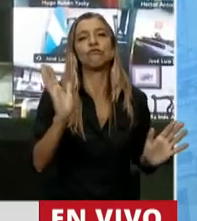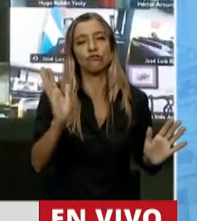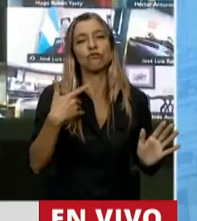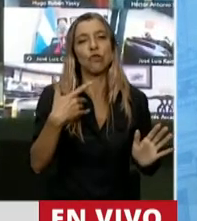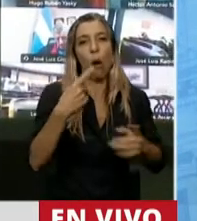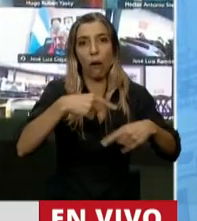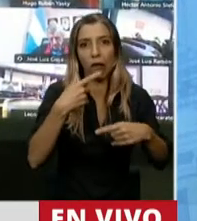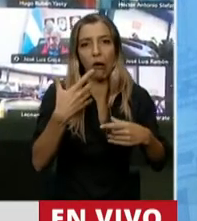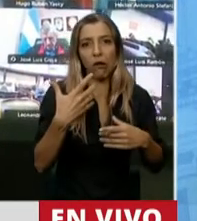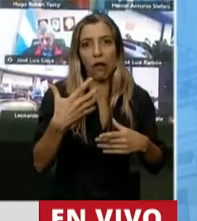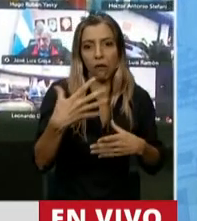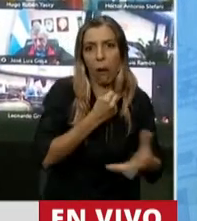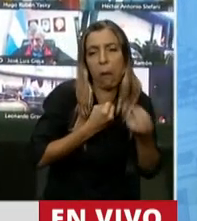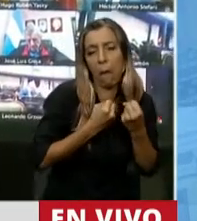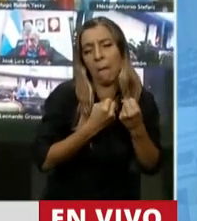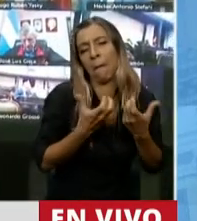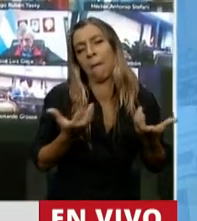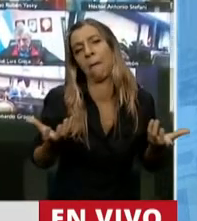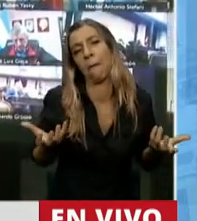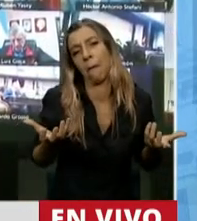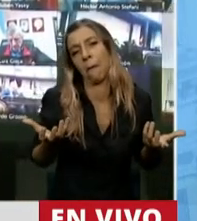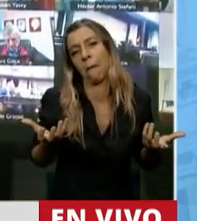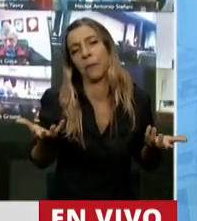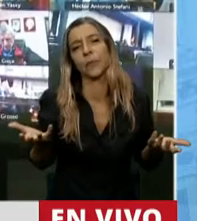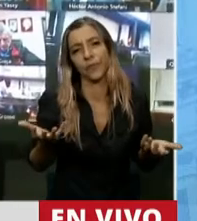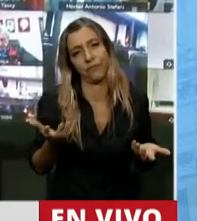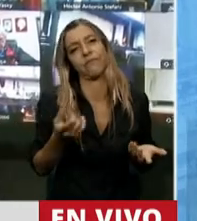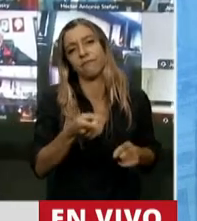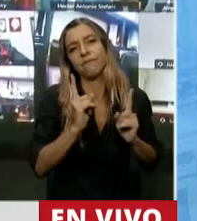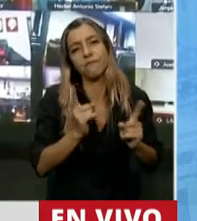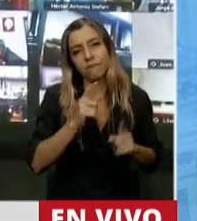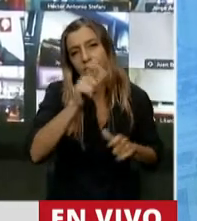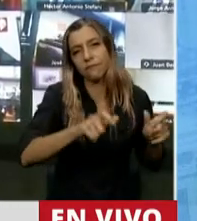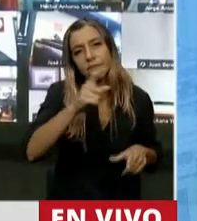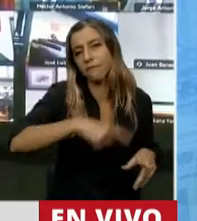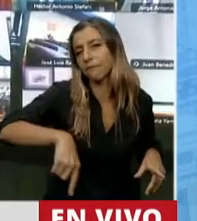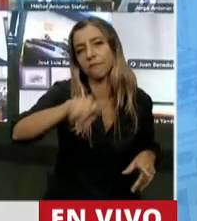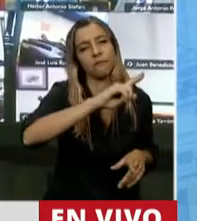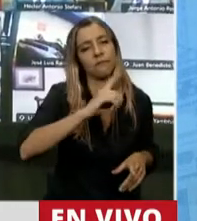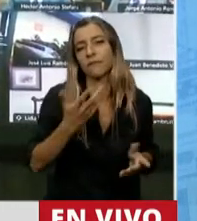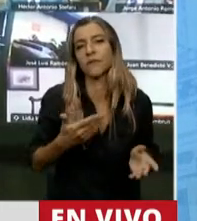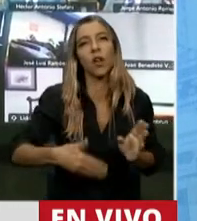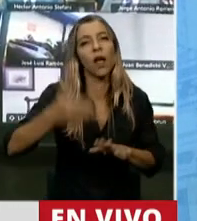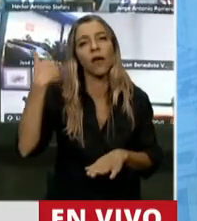en este recinto. Son los mismos, señor presidente, en definitiva, son los mismos que